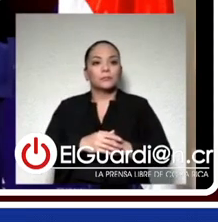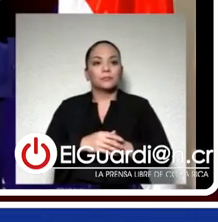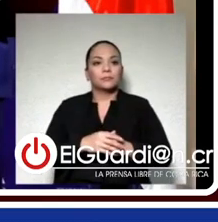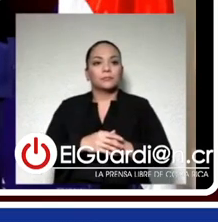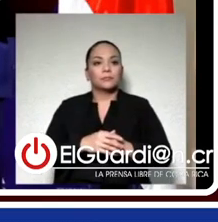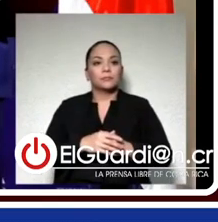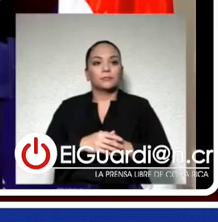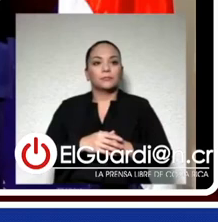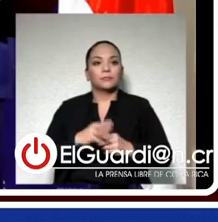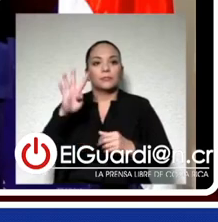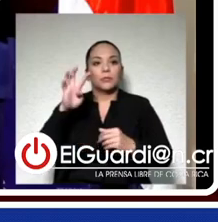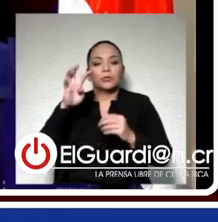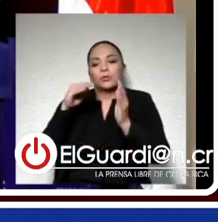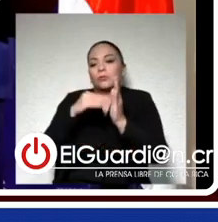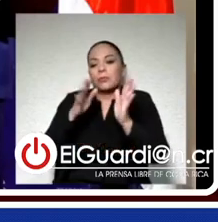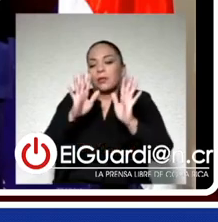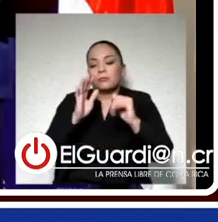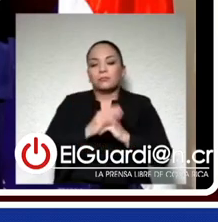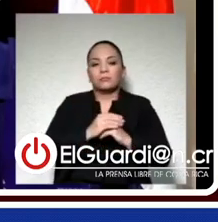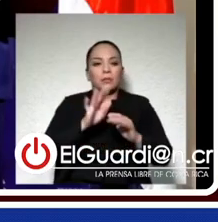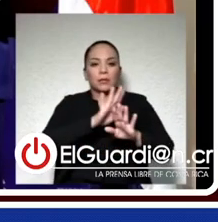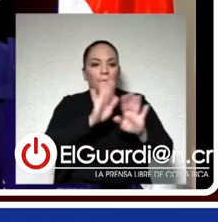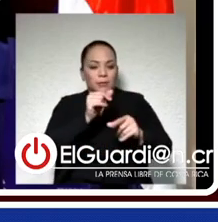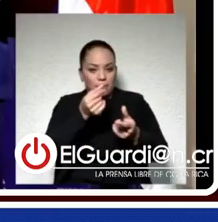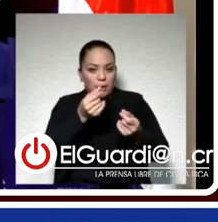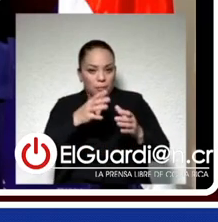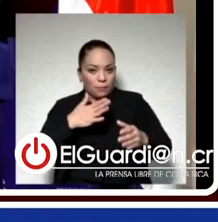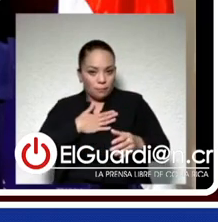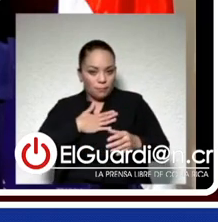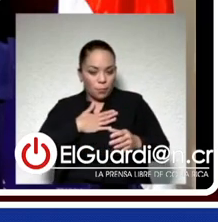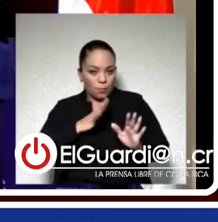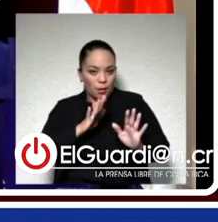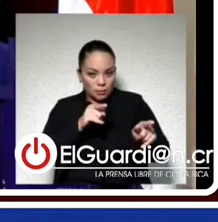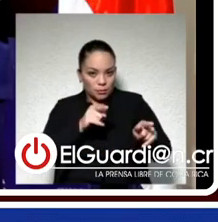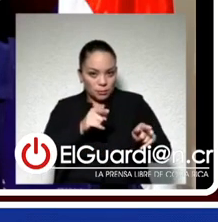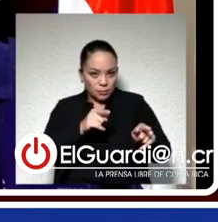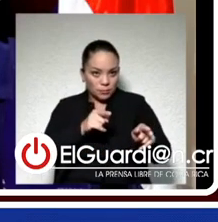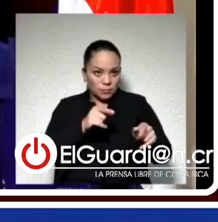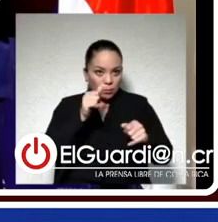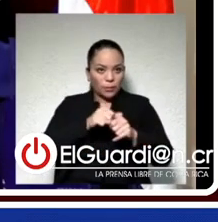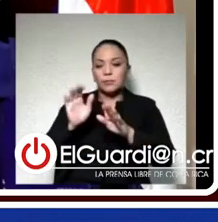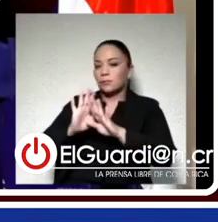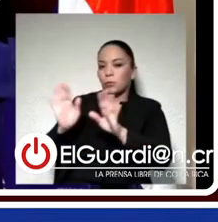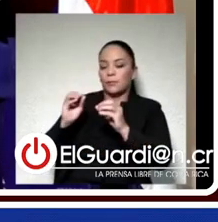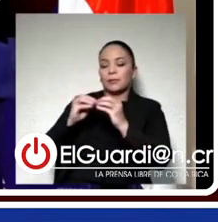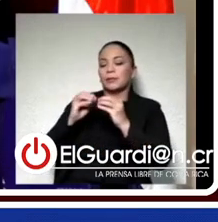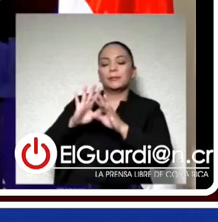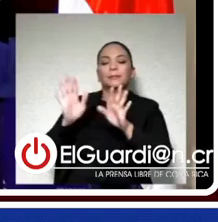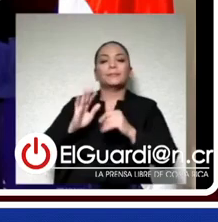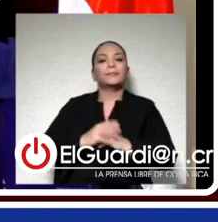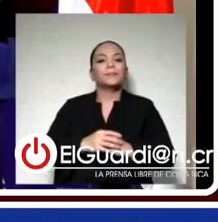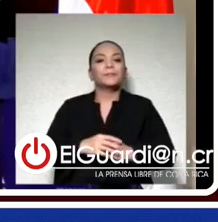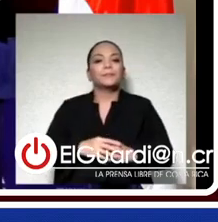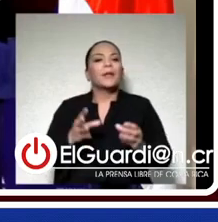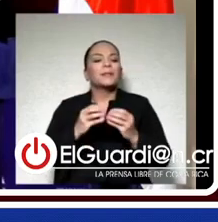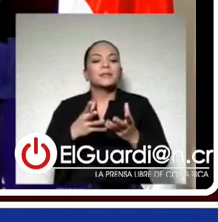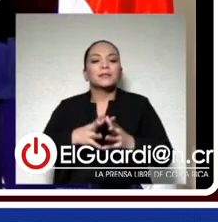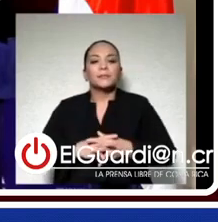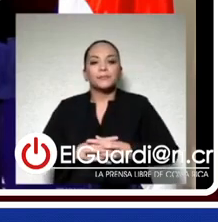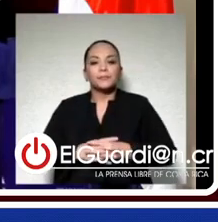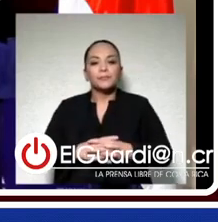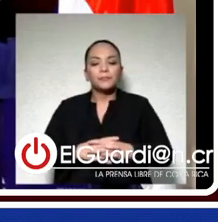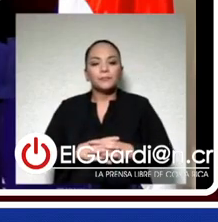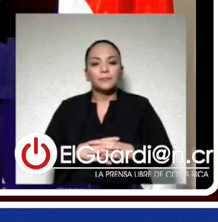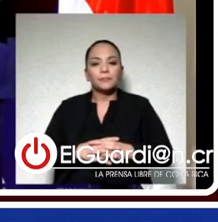mil. No hubo más pagos de su bolsa, que usted se acuerde. No. ¿No? Ok. ¿Qué más era la otra pregunta? Si